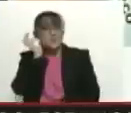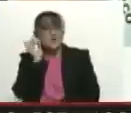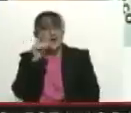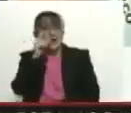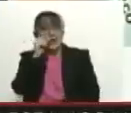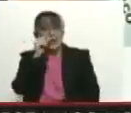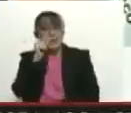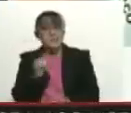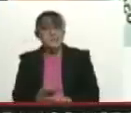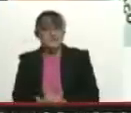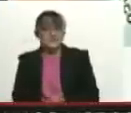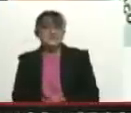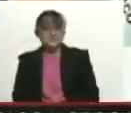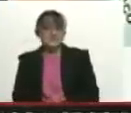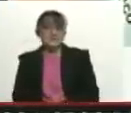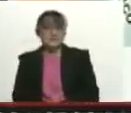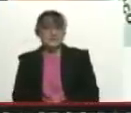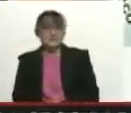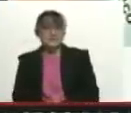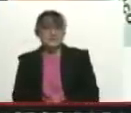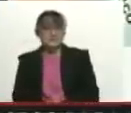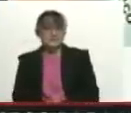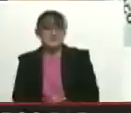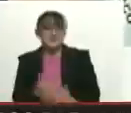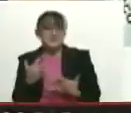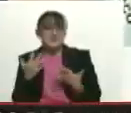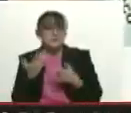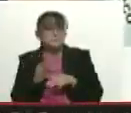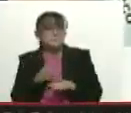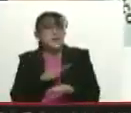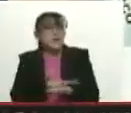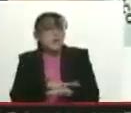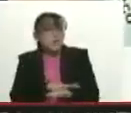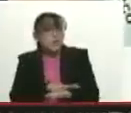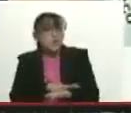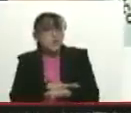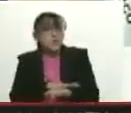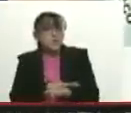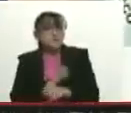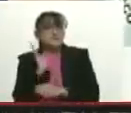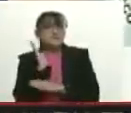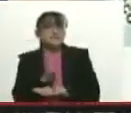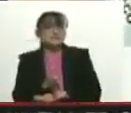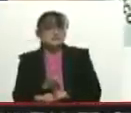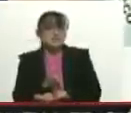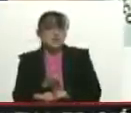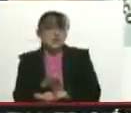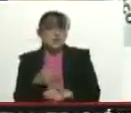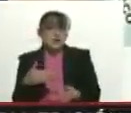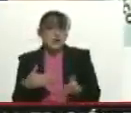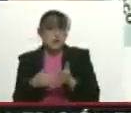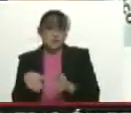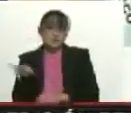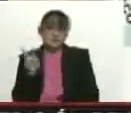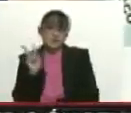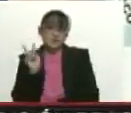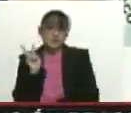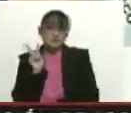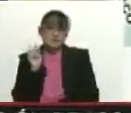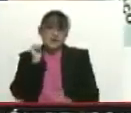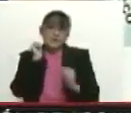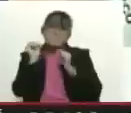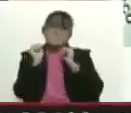hombres. Y han intentado cosas tan atroces como las sanciones unilaterales que han